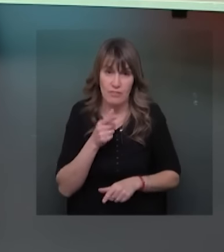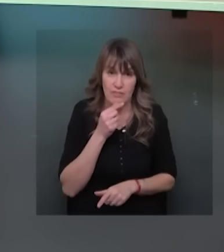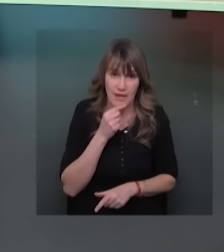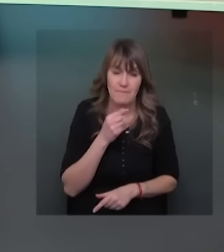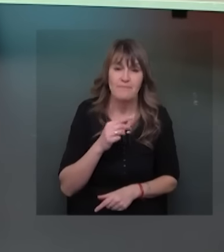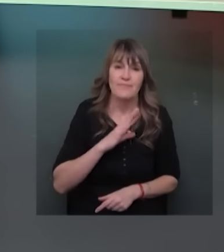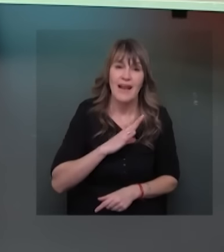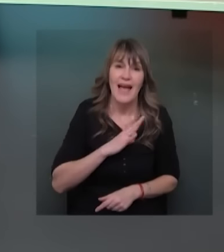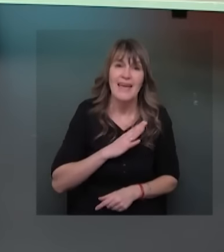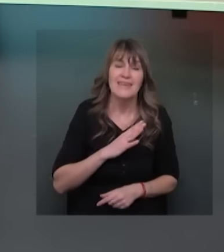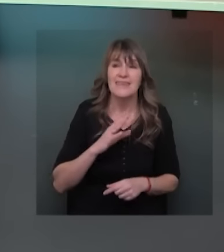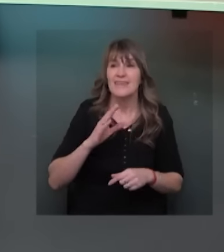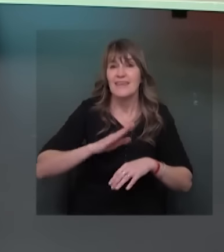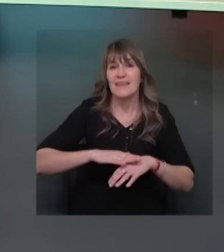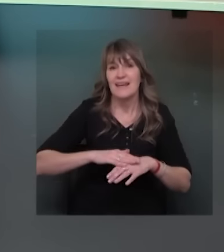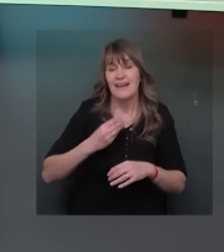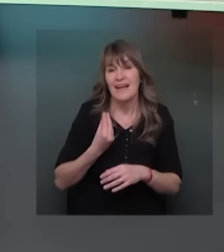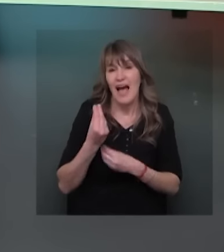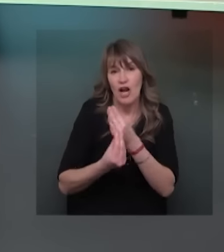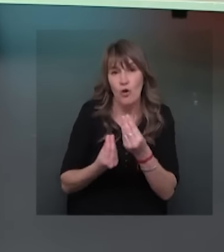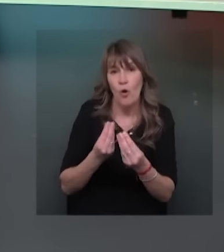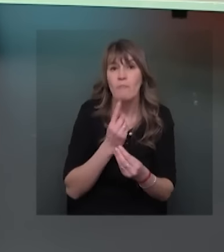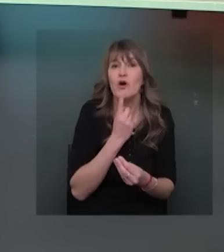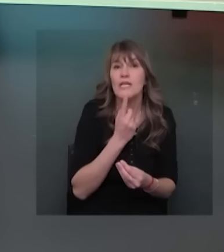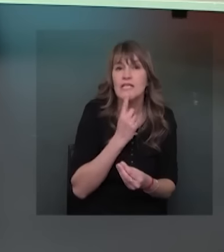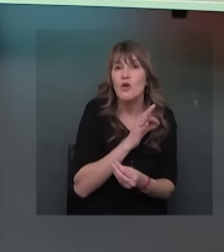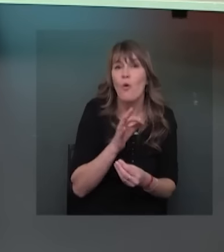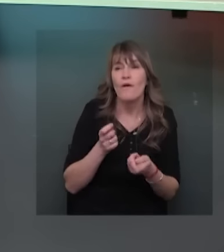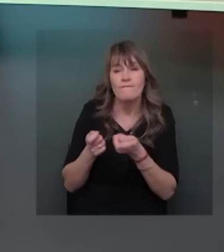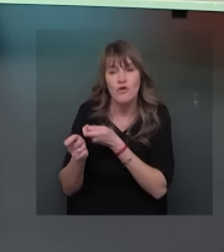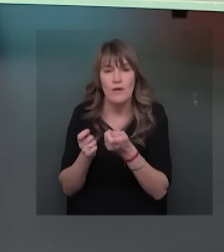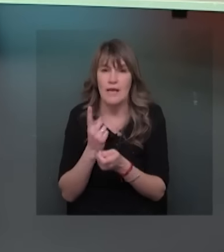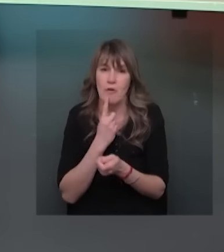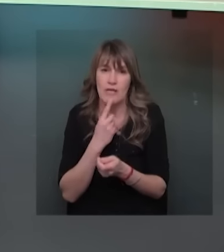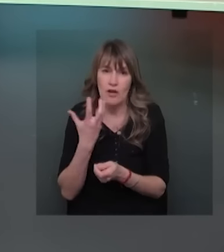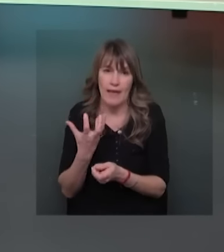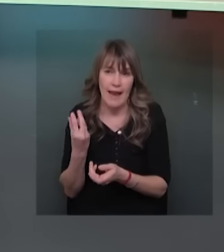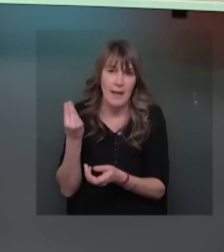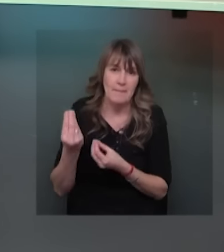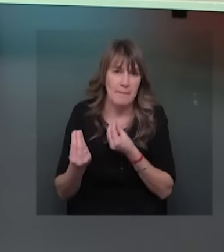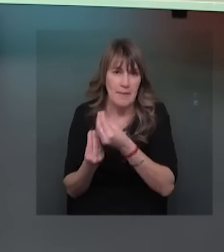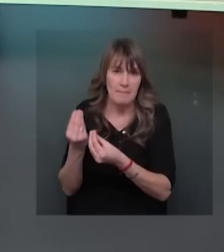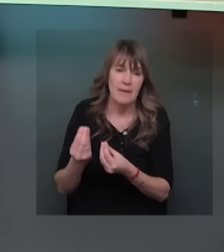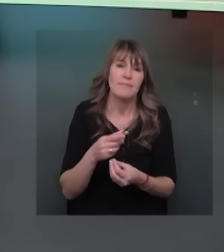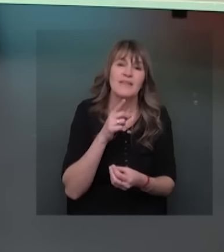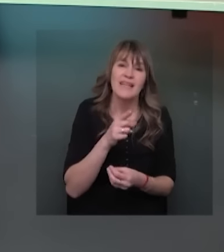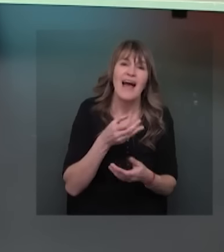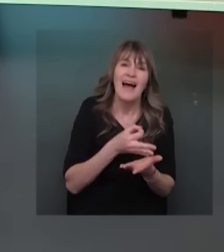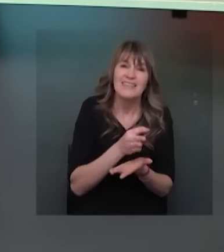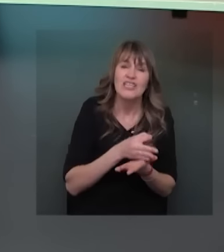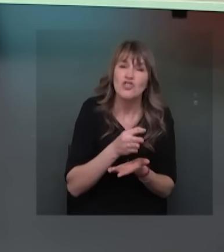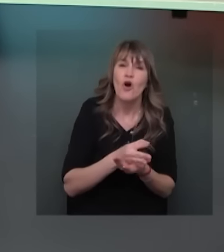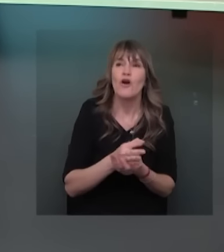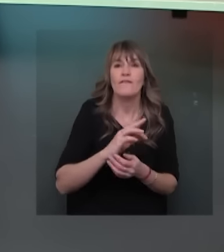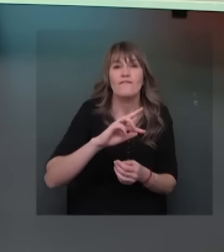conserven o cargos políticos o espacios de influencia política Maciel es asesor del vicepresidente de ancap Diego